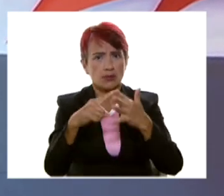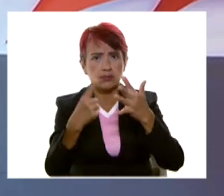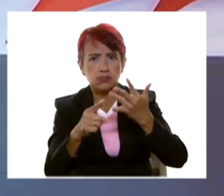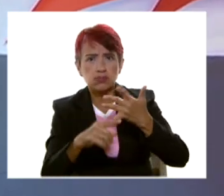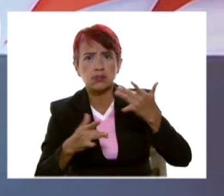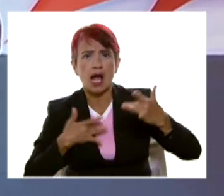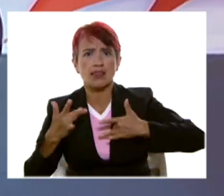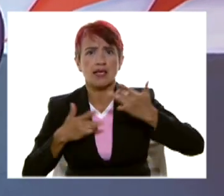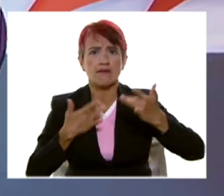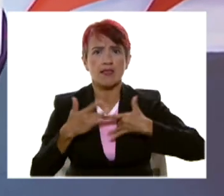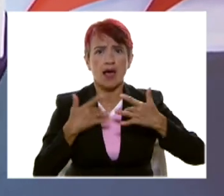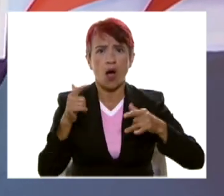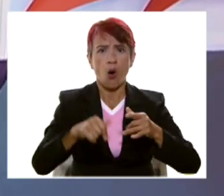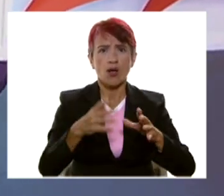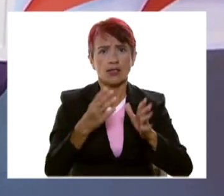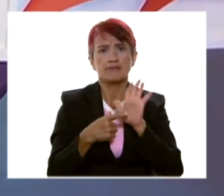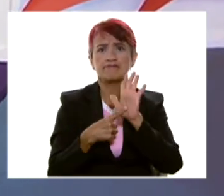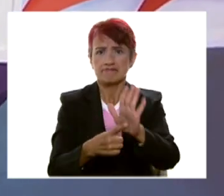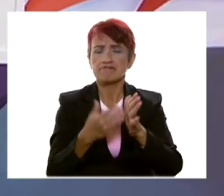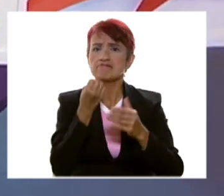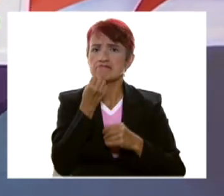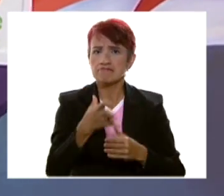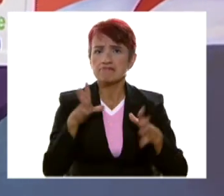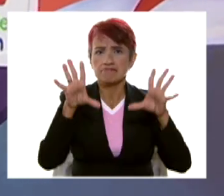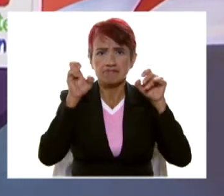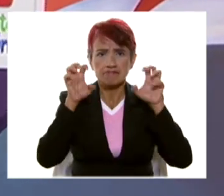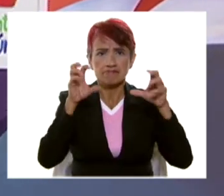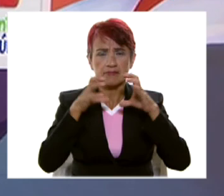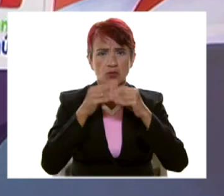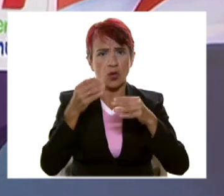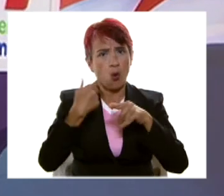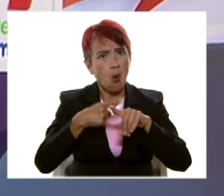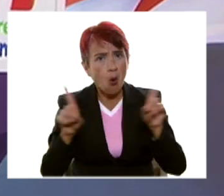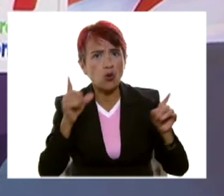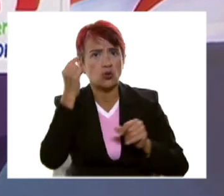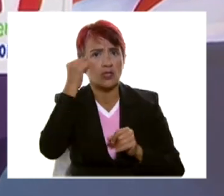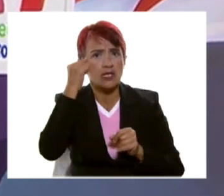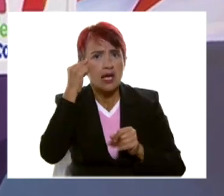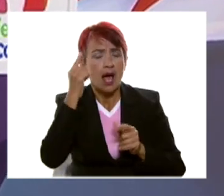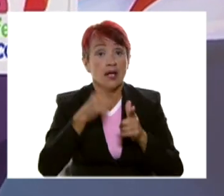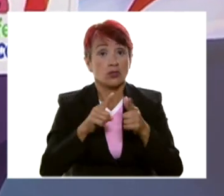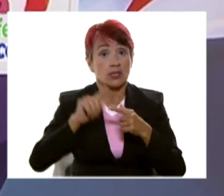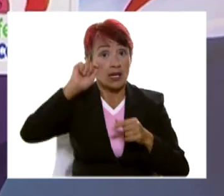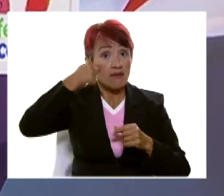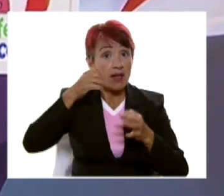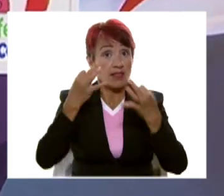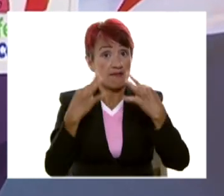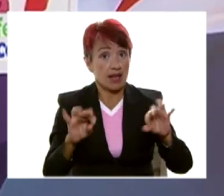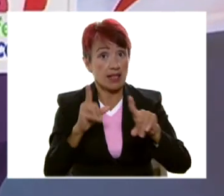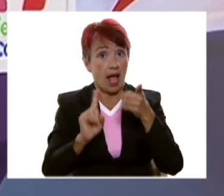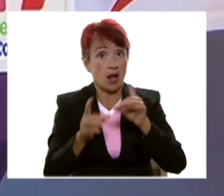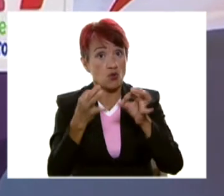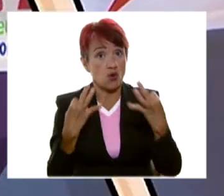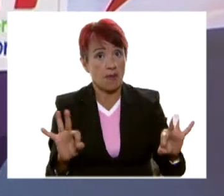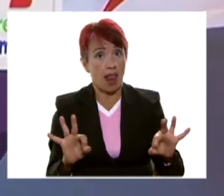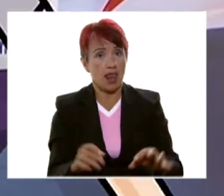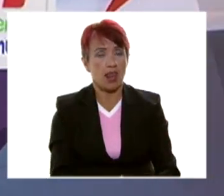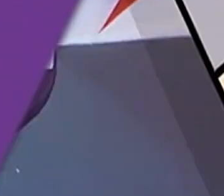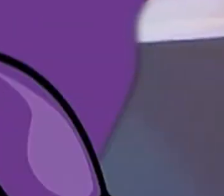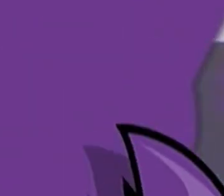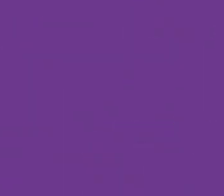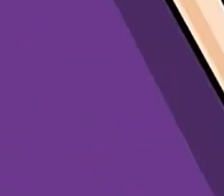actividades que vimos el día de hoy hayan sido de su agrado, les espero en una próxima oportunidad y recuerde que ser diferente es algo común.